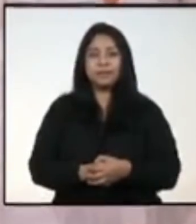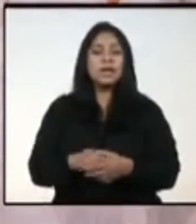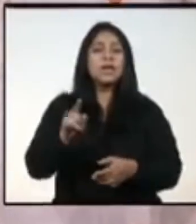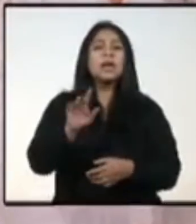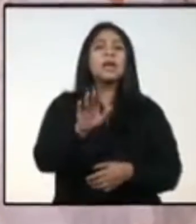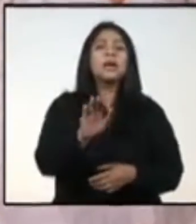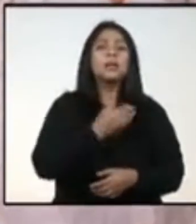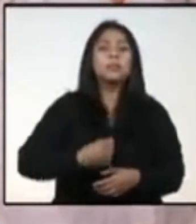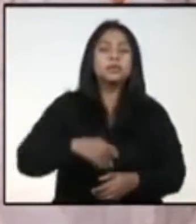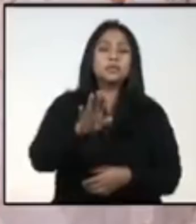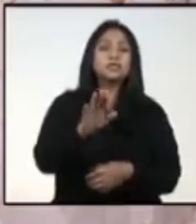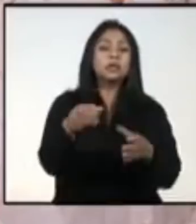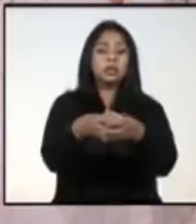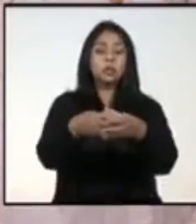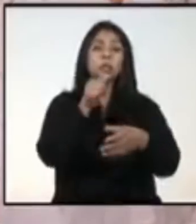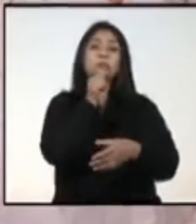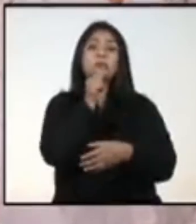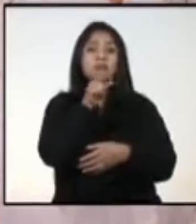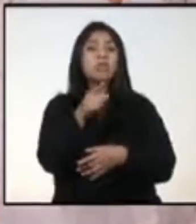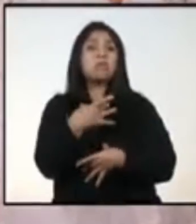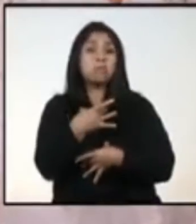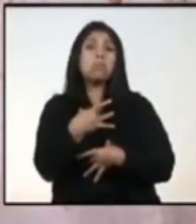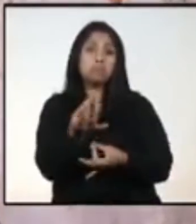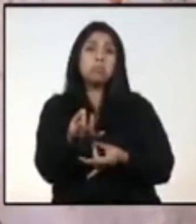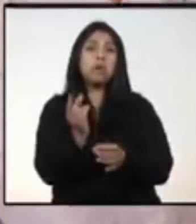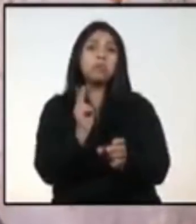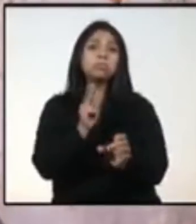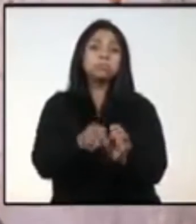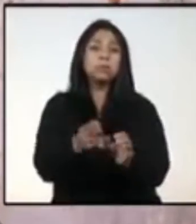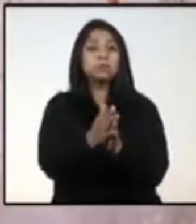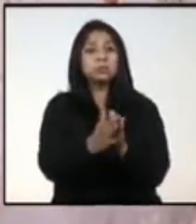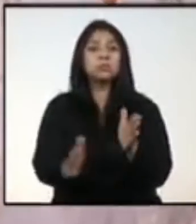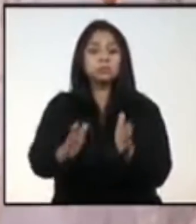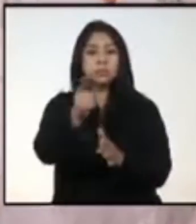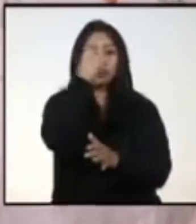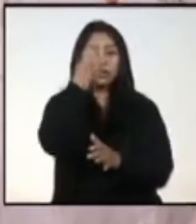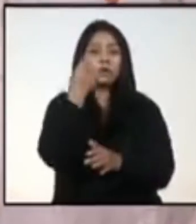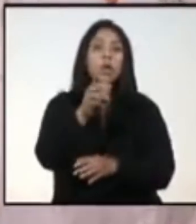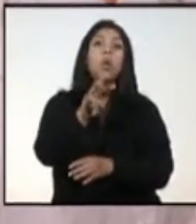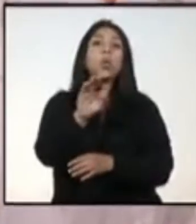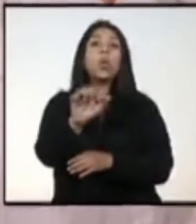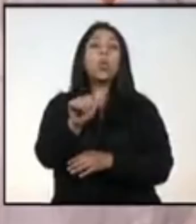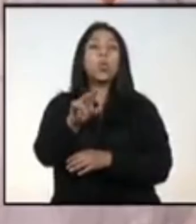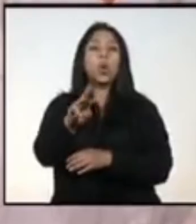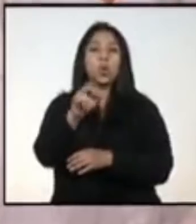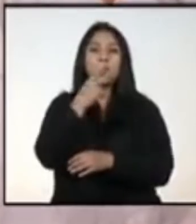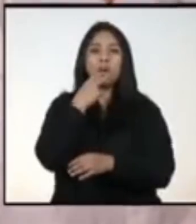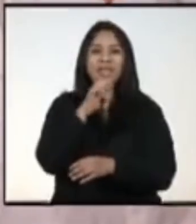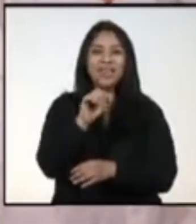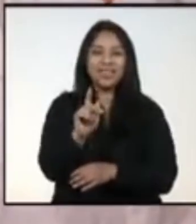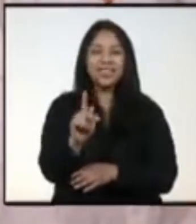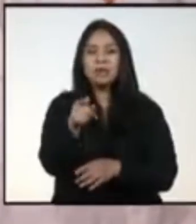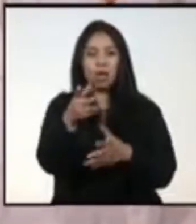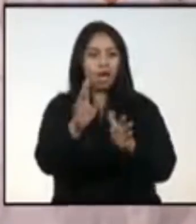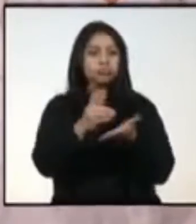Presidente, el sector privado ha mostrado bastante interés en unirse a su plan de trabajo. Huawei hizo una donación, ya se ha